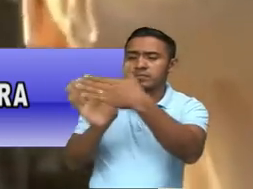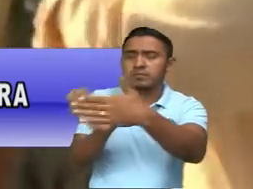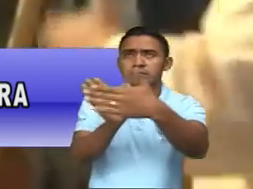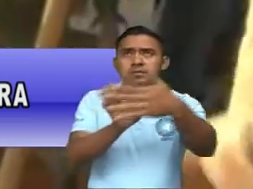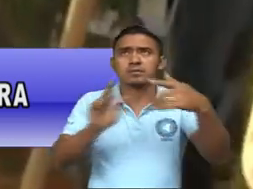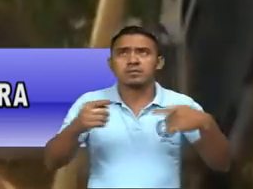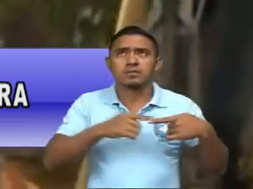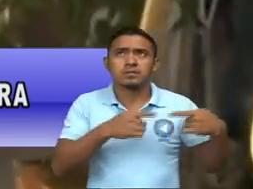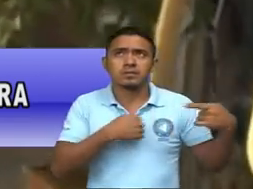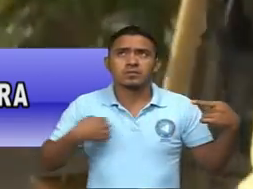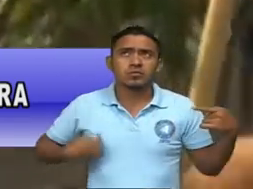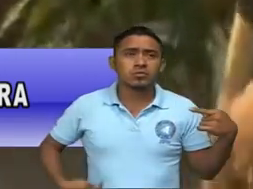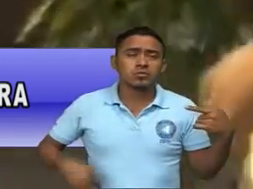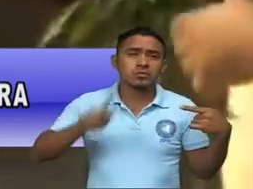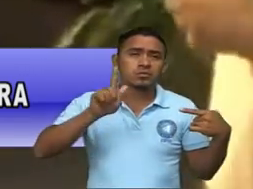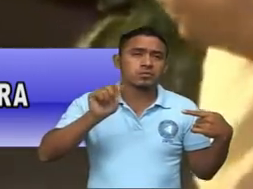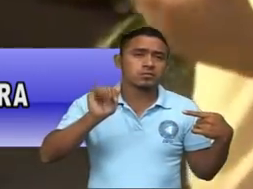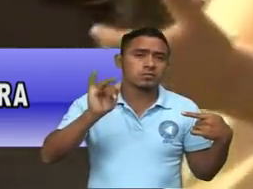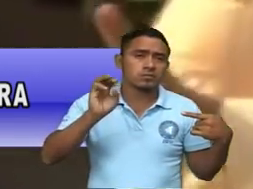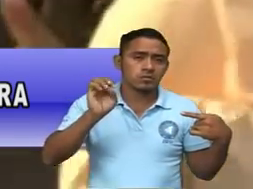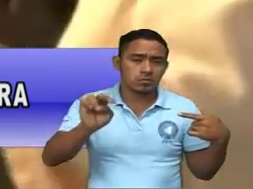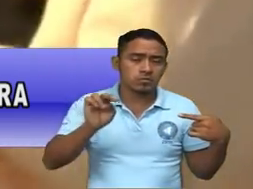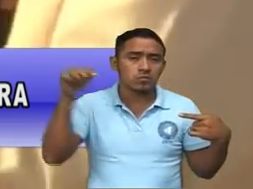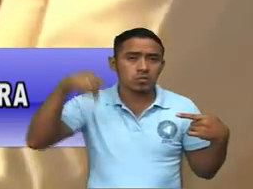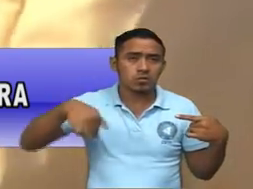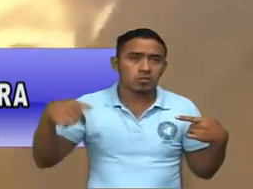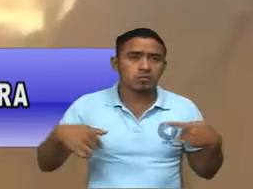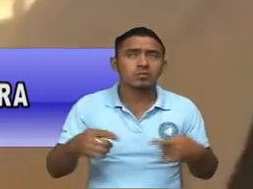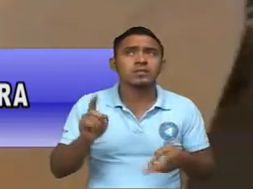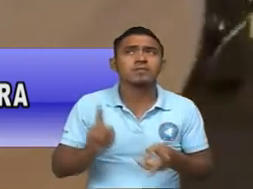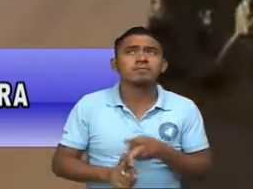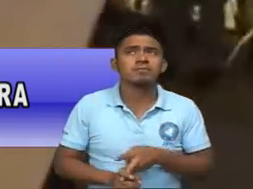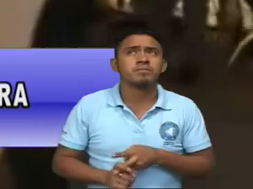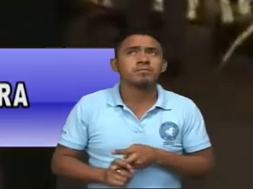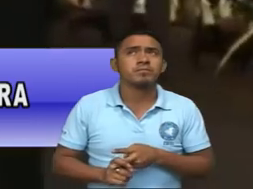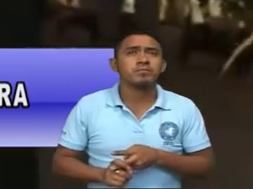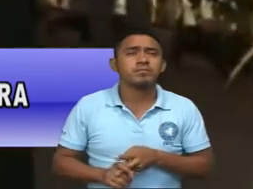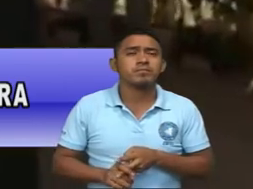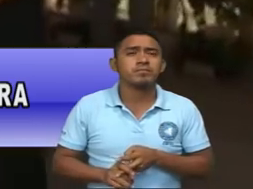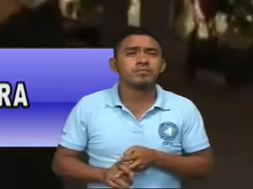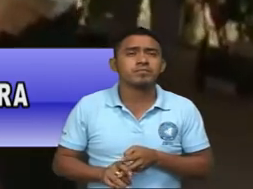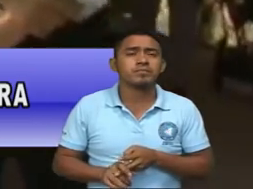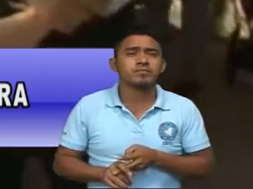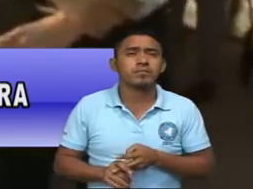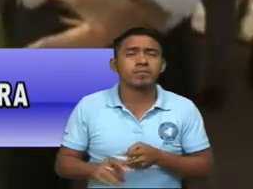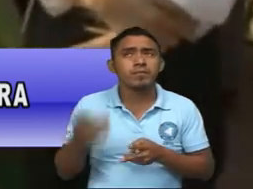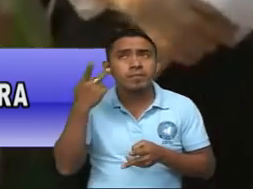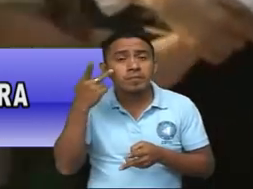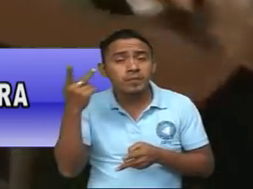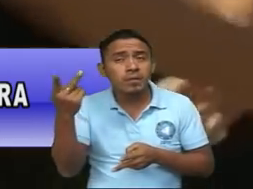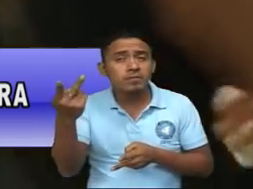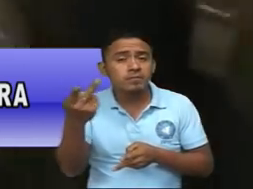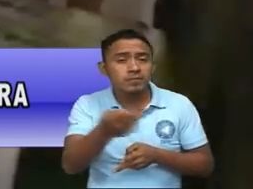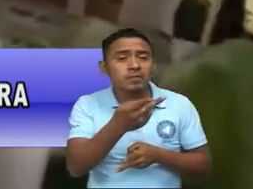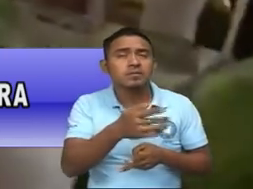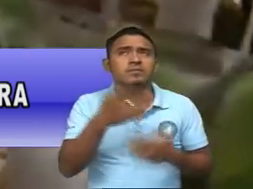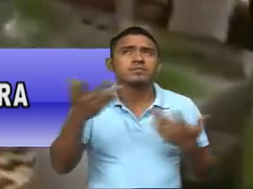China, Taiwán, que nos acompañan el día de hoy. Y vamos a hacer aquí una panorámica para que ustedes se